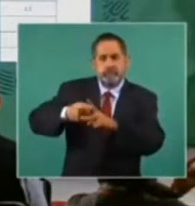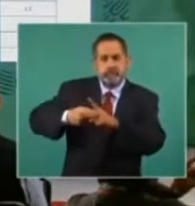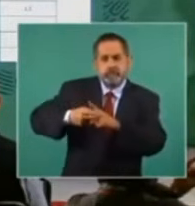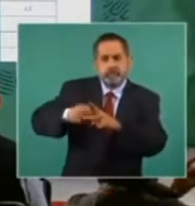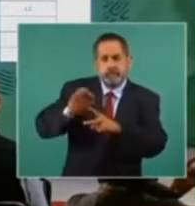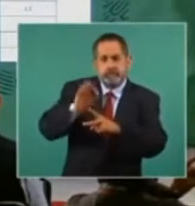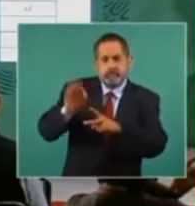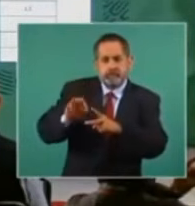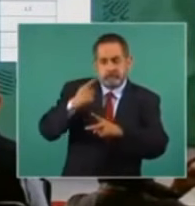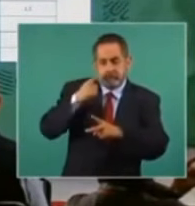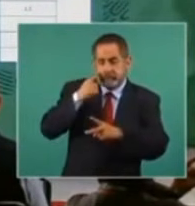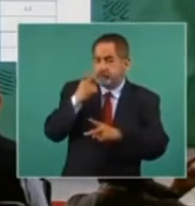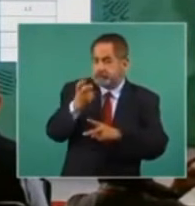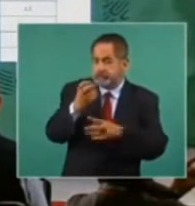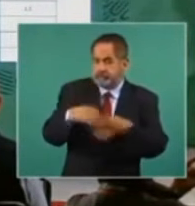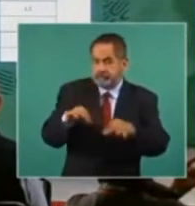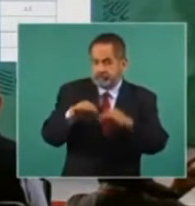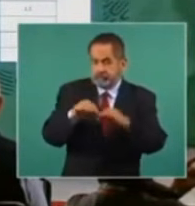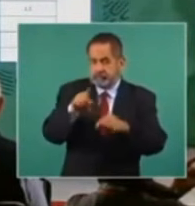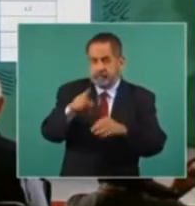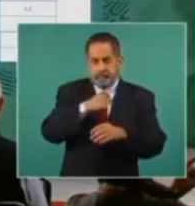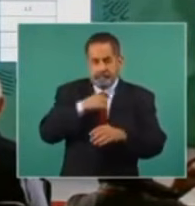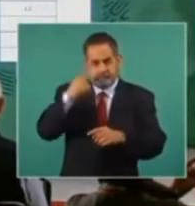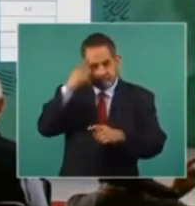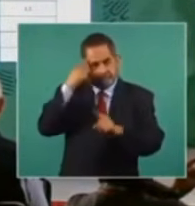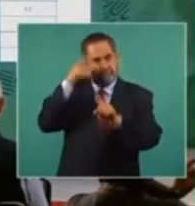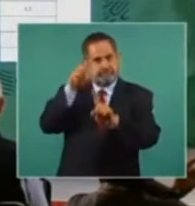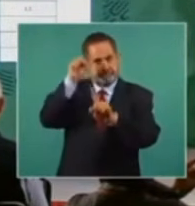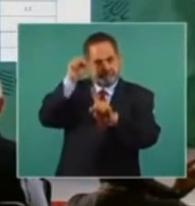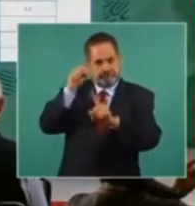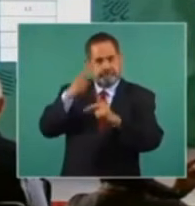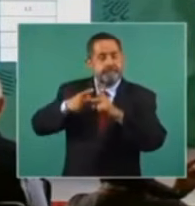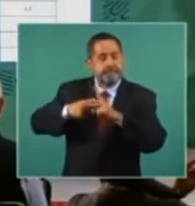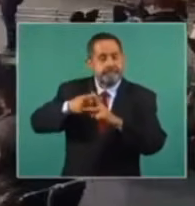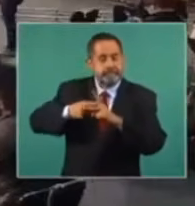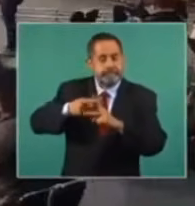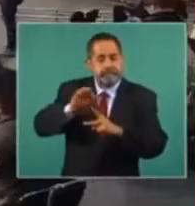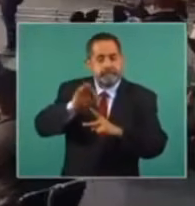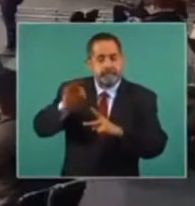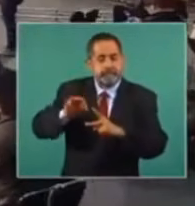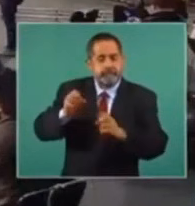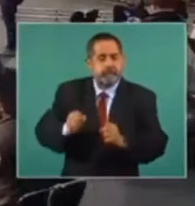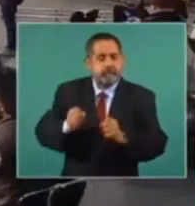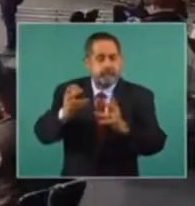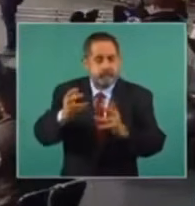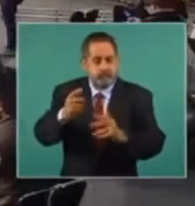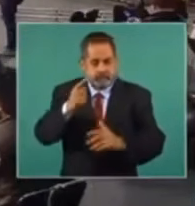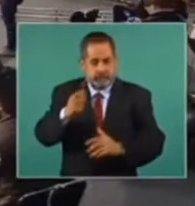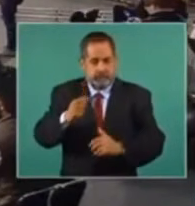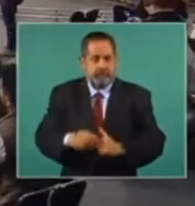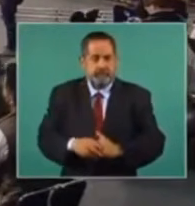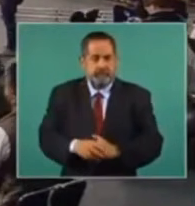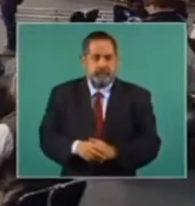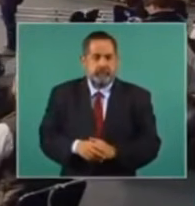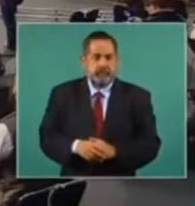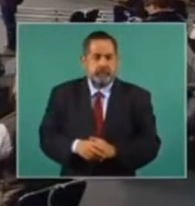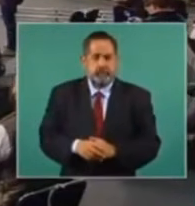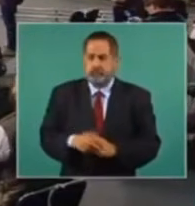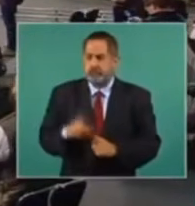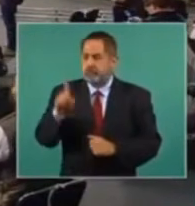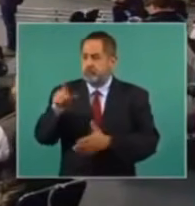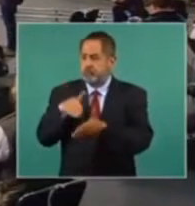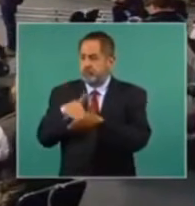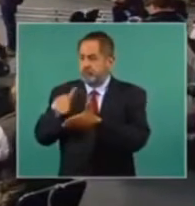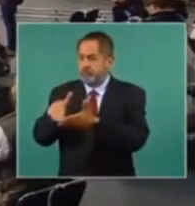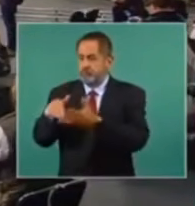primera pregunta que también nos decías, ¿qué vimos? Vimos las dos cosas, el show de Jorge Ramos y bueno, pues también vimos